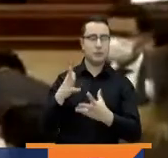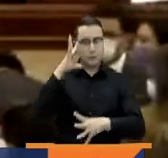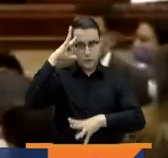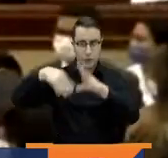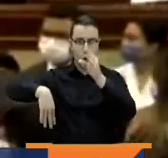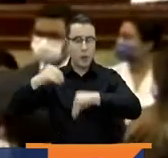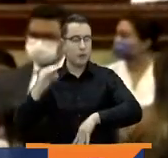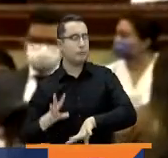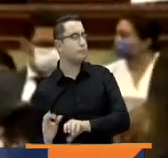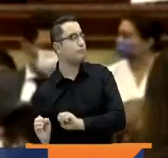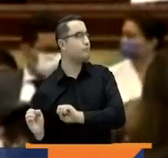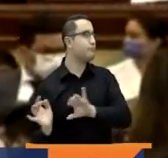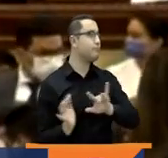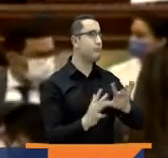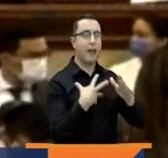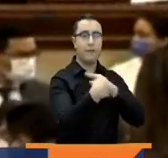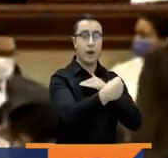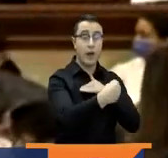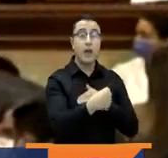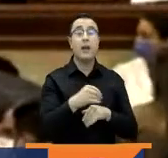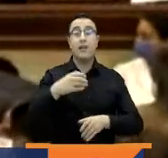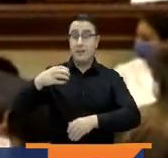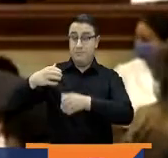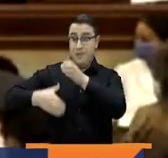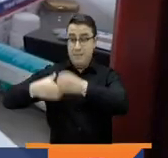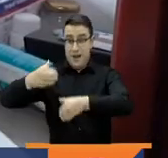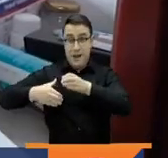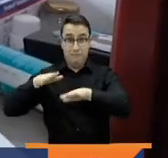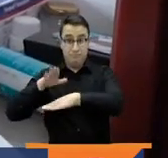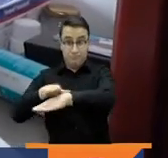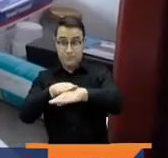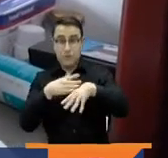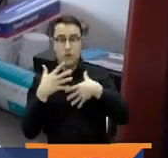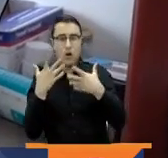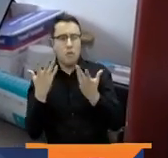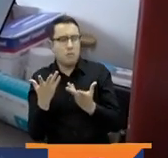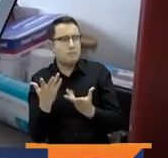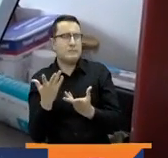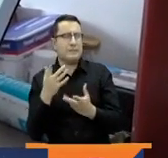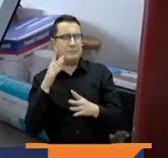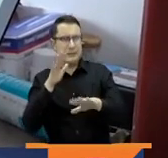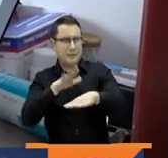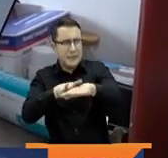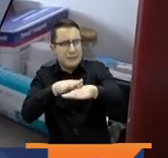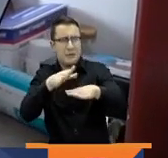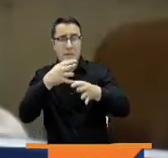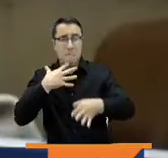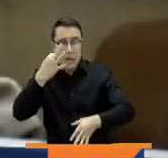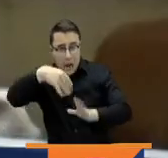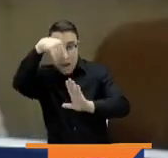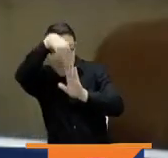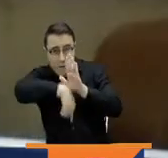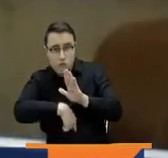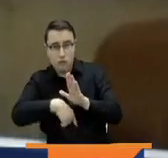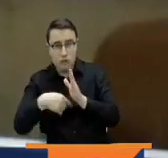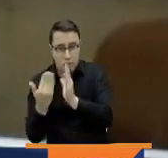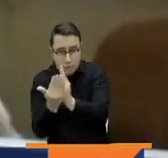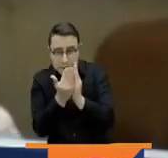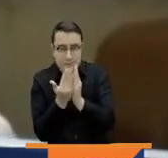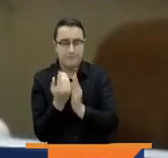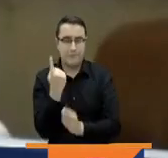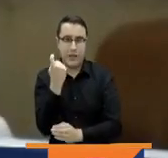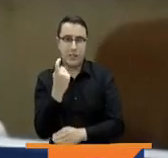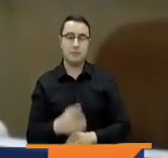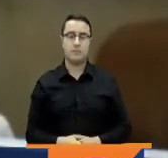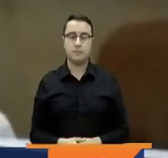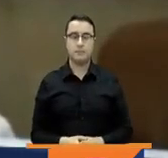ambas cámaras expresaron que el proyecto no se discutió con suficiente profundidad ni que ayudará a la reactivación económica. Hoy